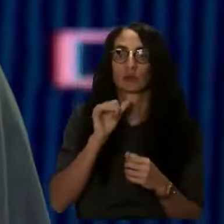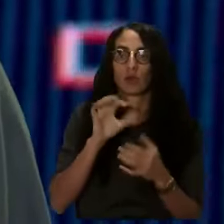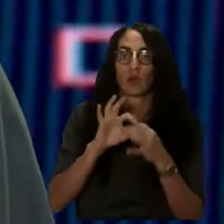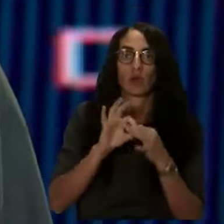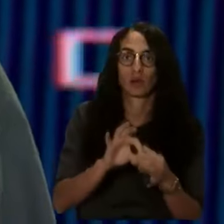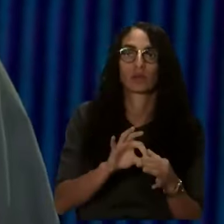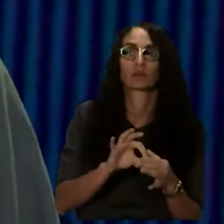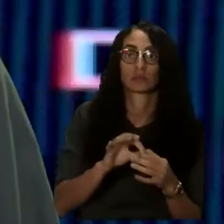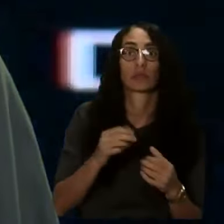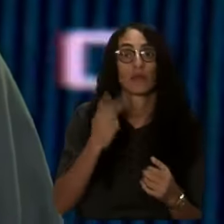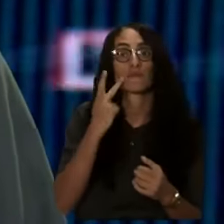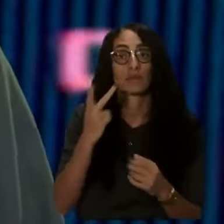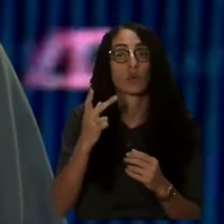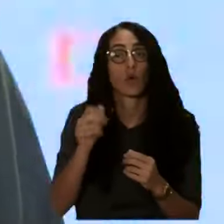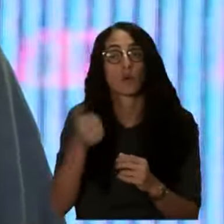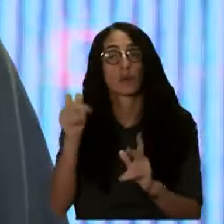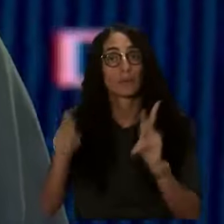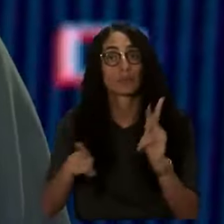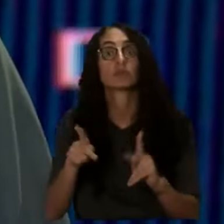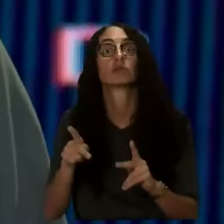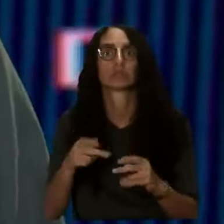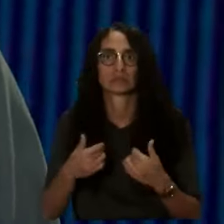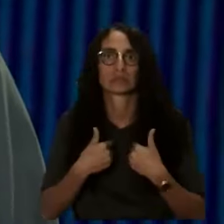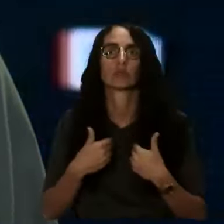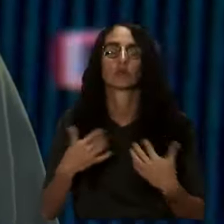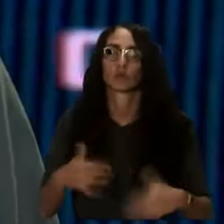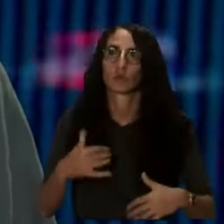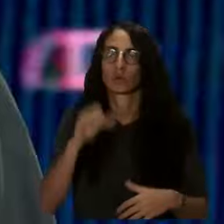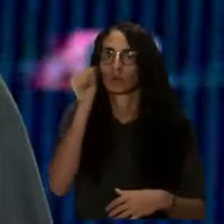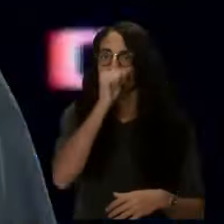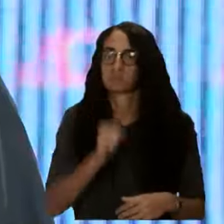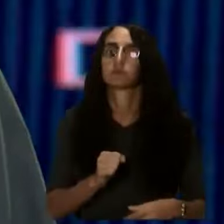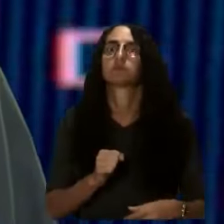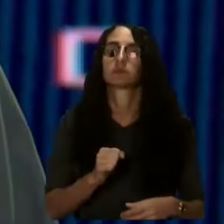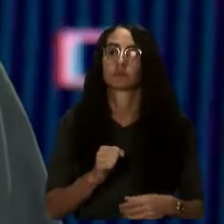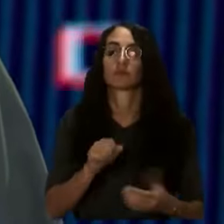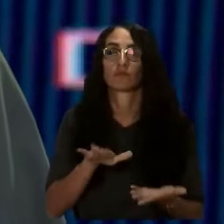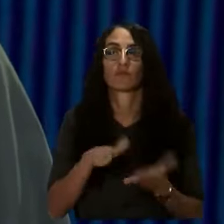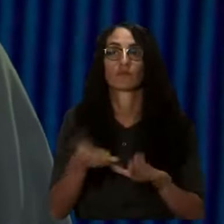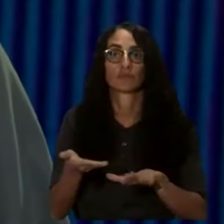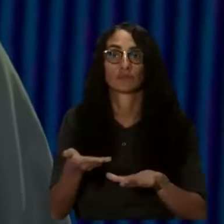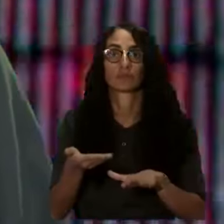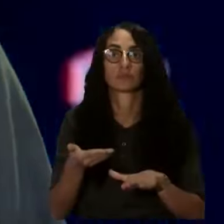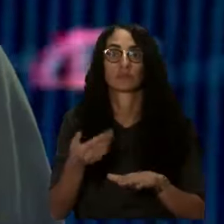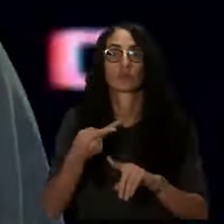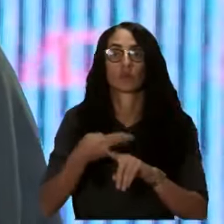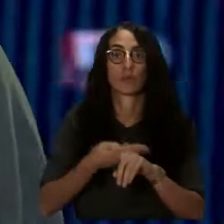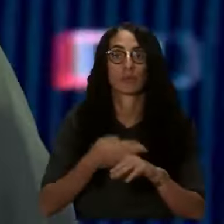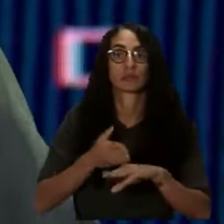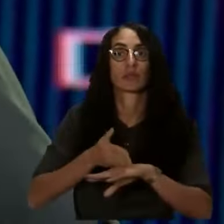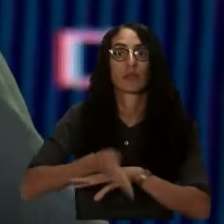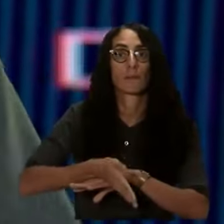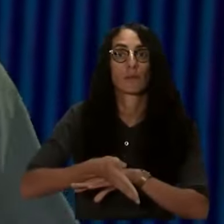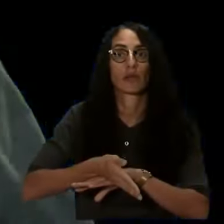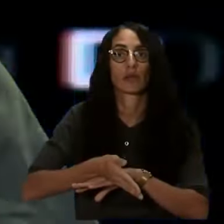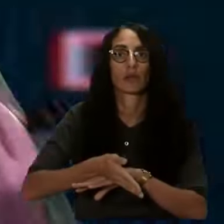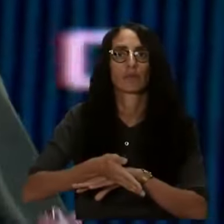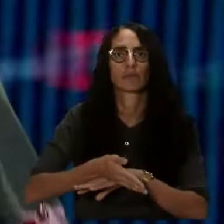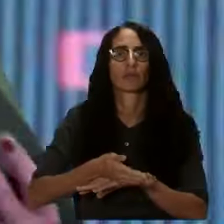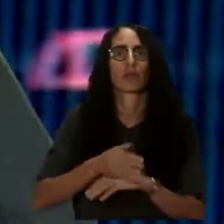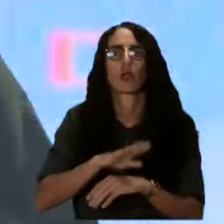hemos tenido víctimas estranguladas y han tenido una lesión en la carotida y fallecer a los dos meses de un derrame y nunca